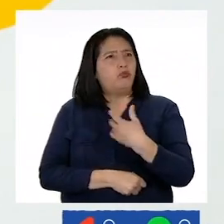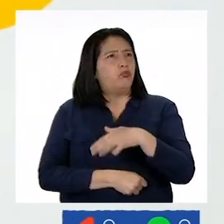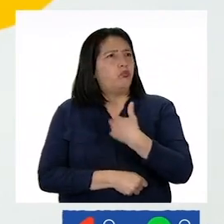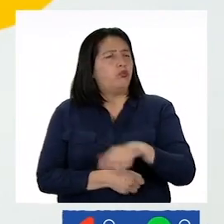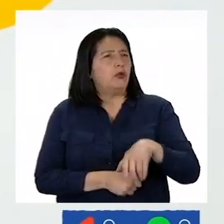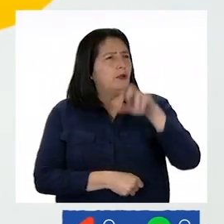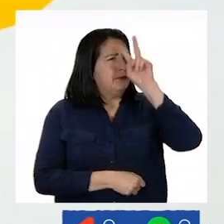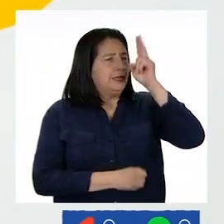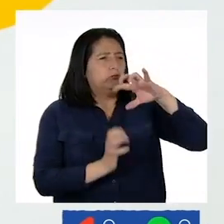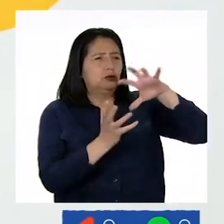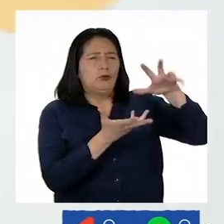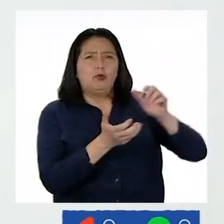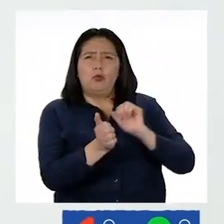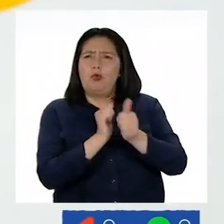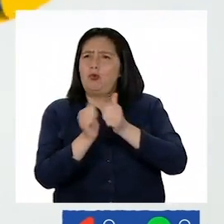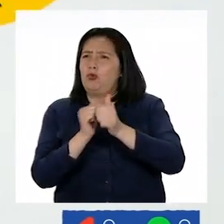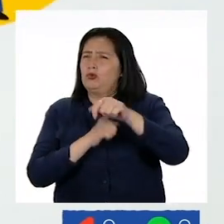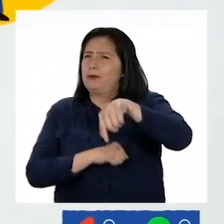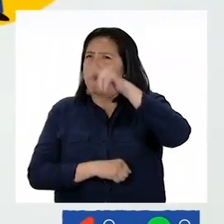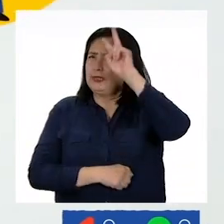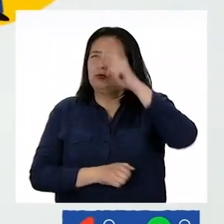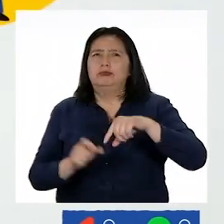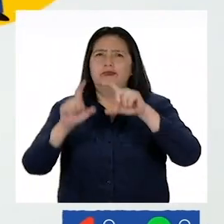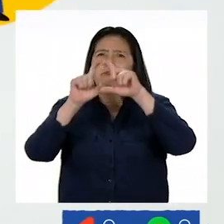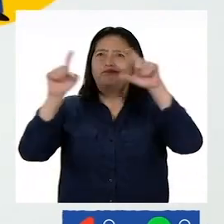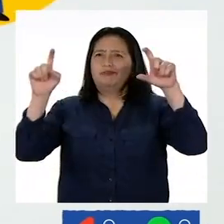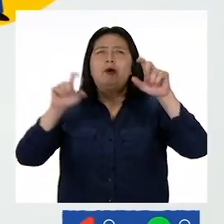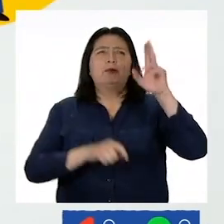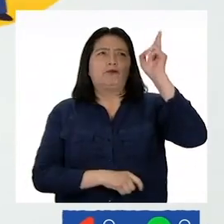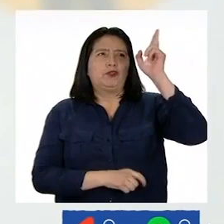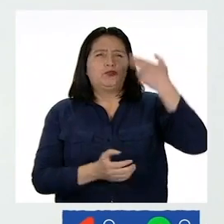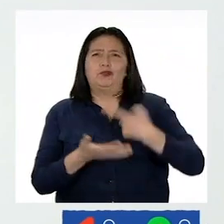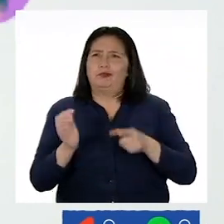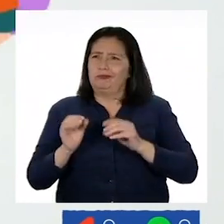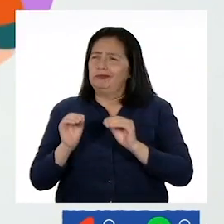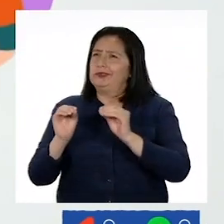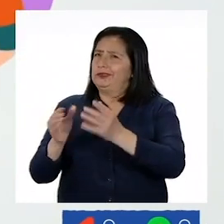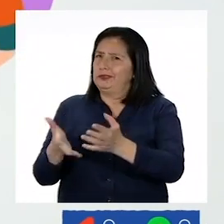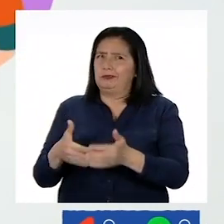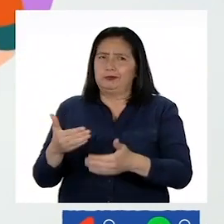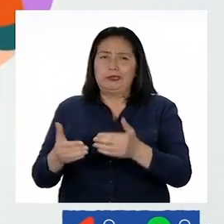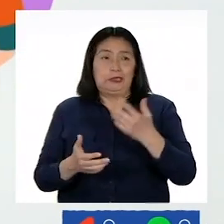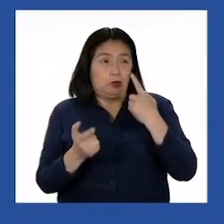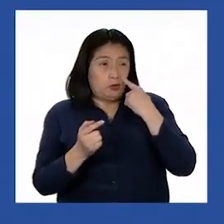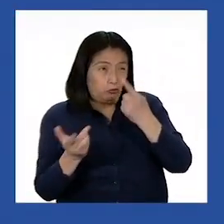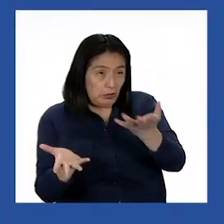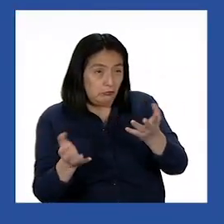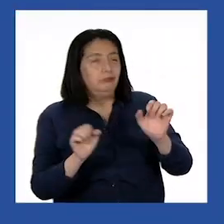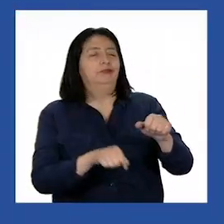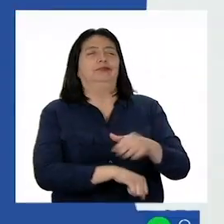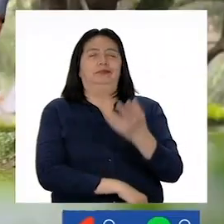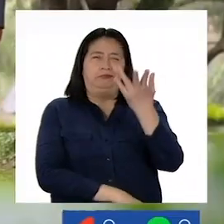mundo, ganando el concurso nacional Maestro que deja huella. ¿Quieren conocerlo? ¡Vamos a verlo!